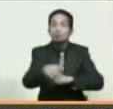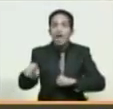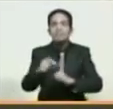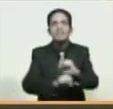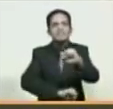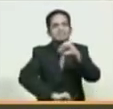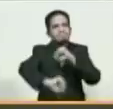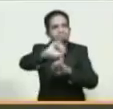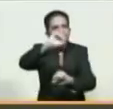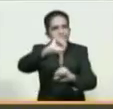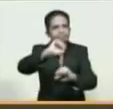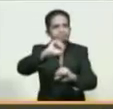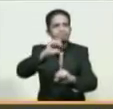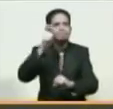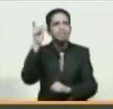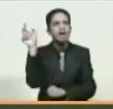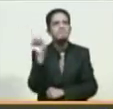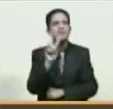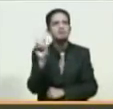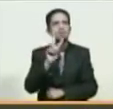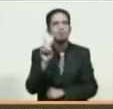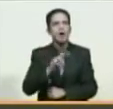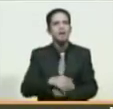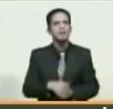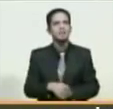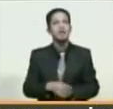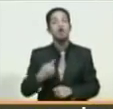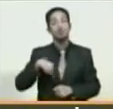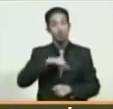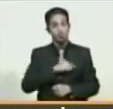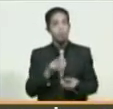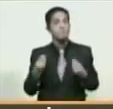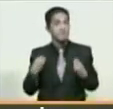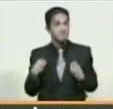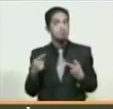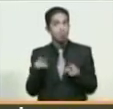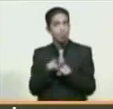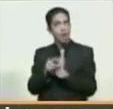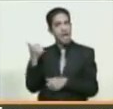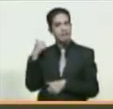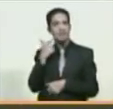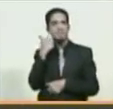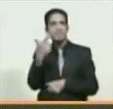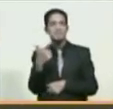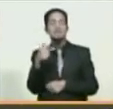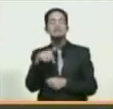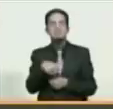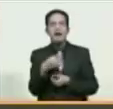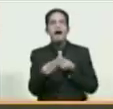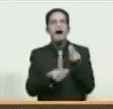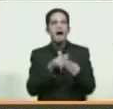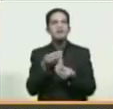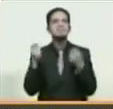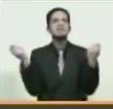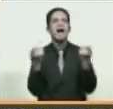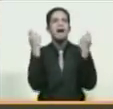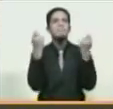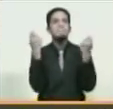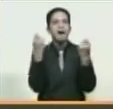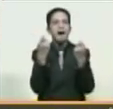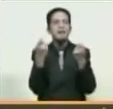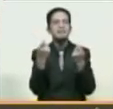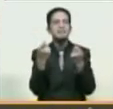defender a Venezuela. Y vivimos, como nos los había dicho, será una campaña en medio de la